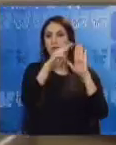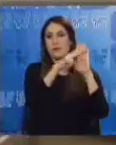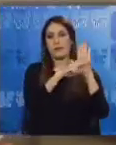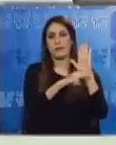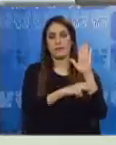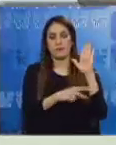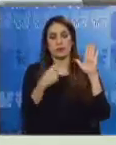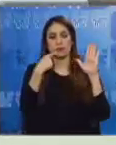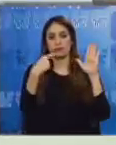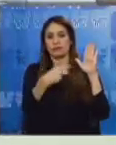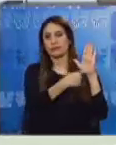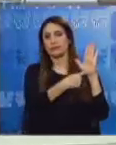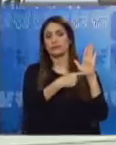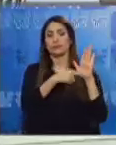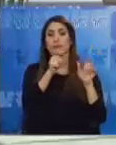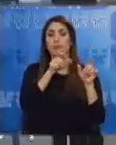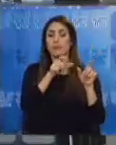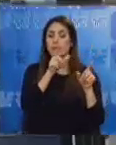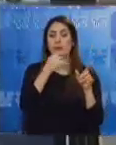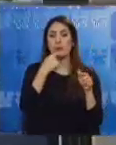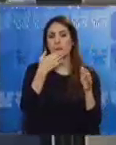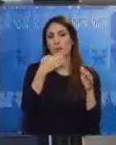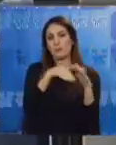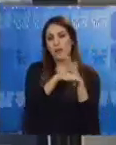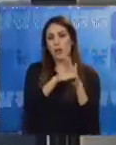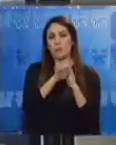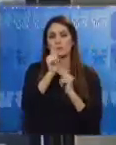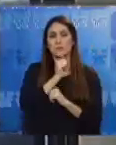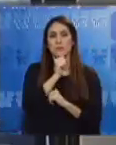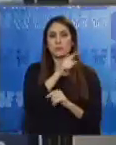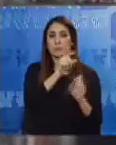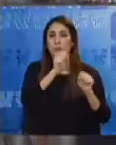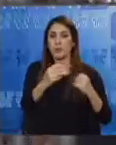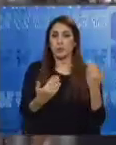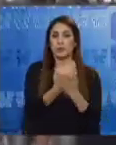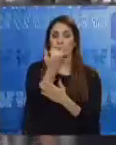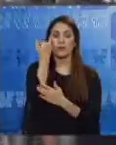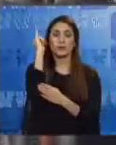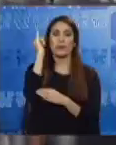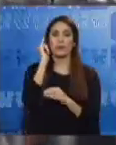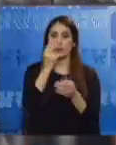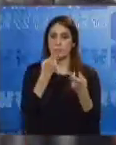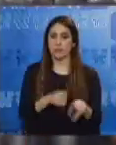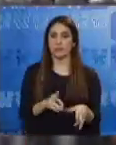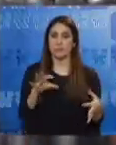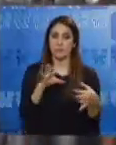que entidades privadas puedan ofrecer servicios de dinero electrónico a sus clientes. Isaías Cruz, TC Televisión.